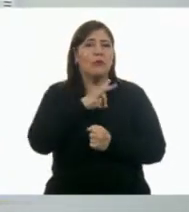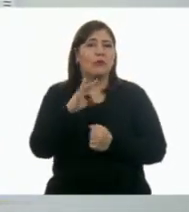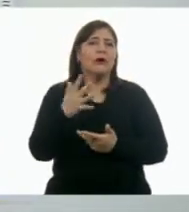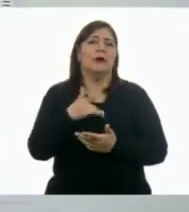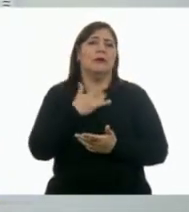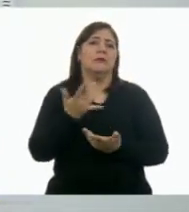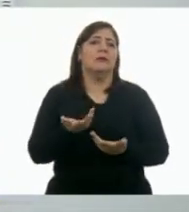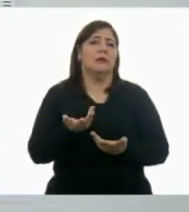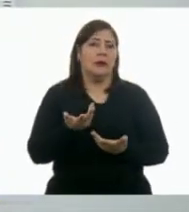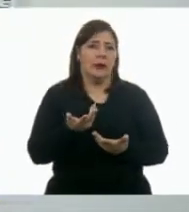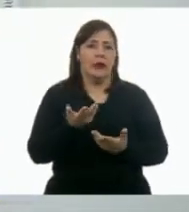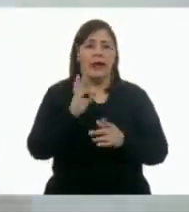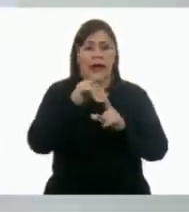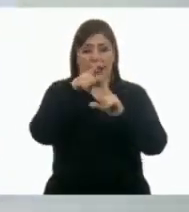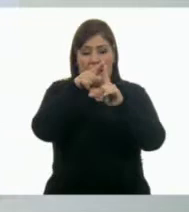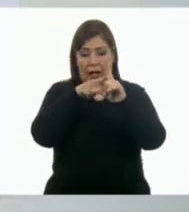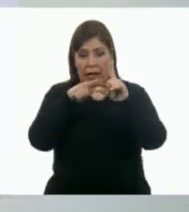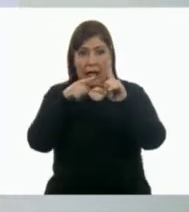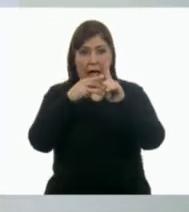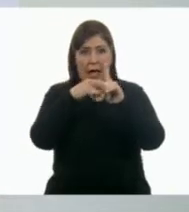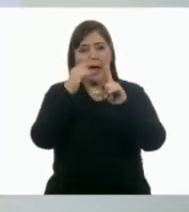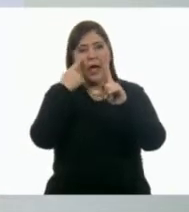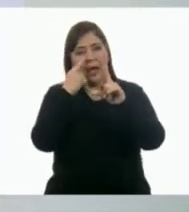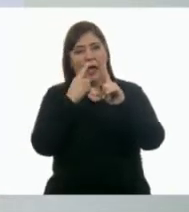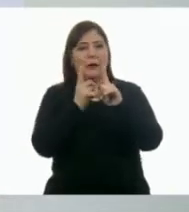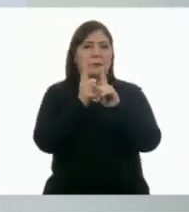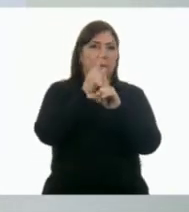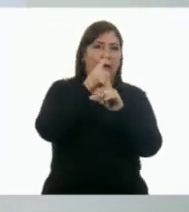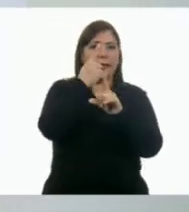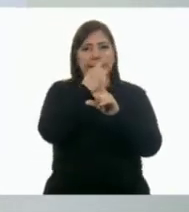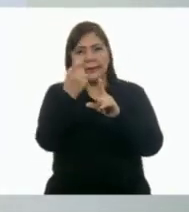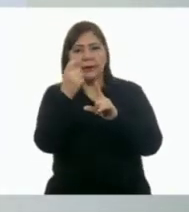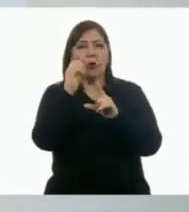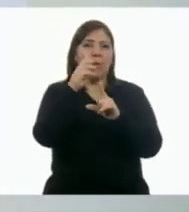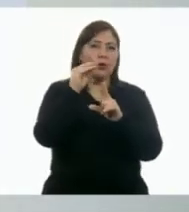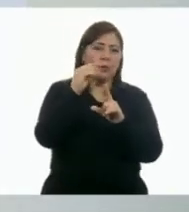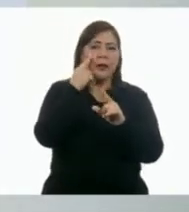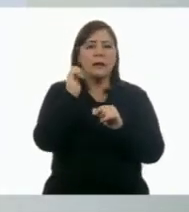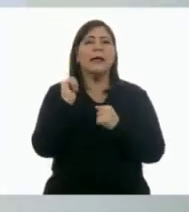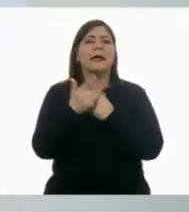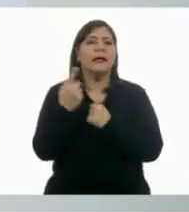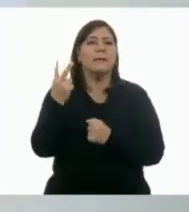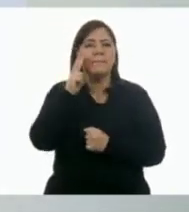como hasta el 100. Es decir, son